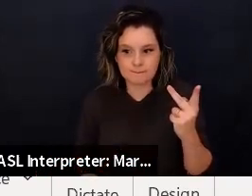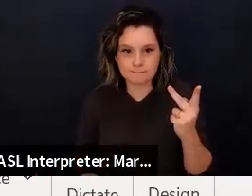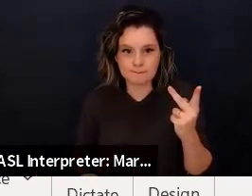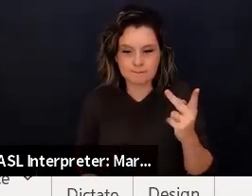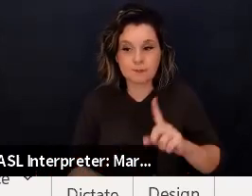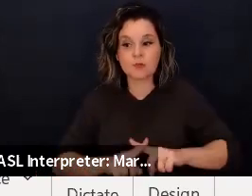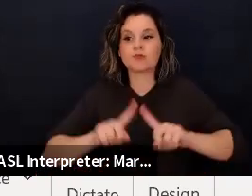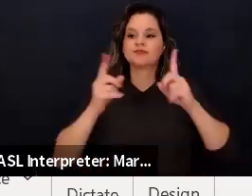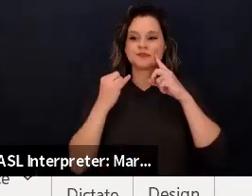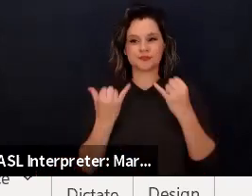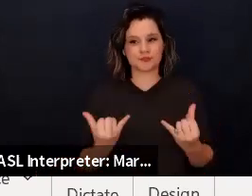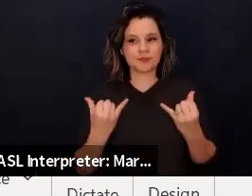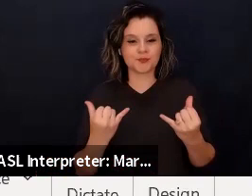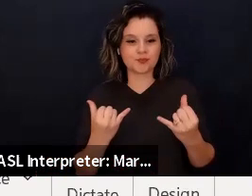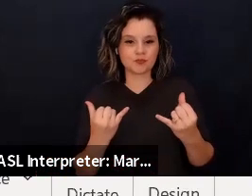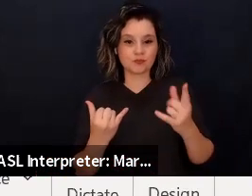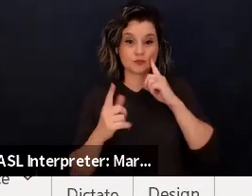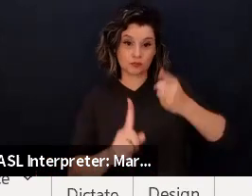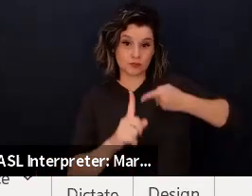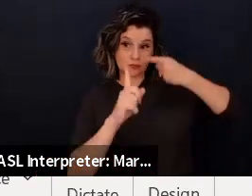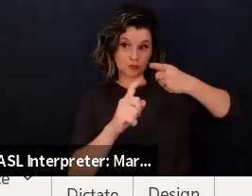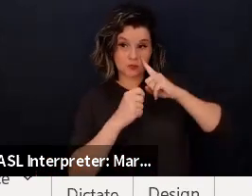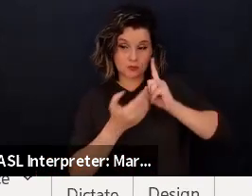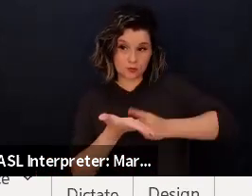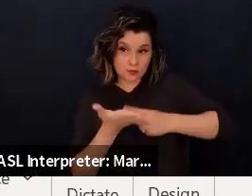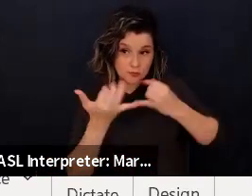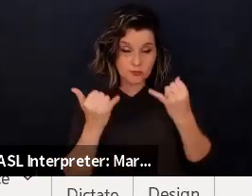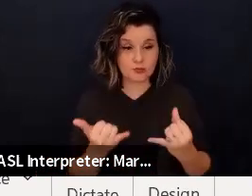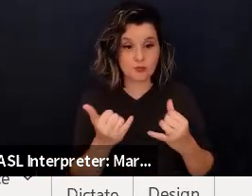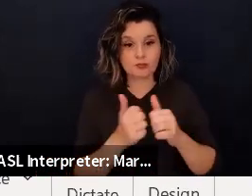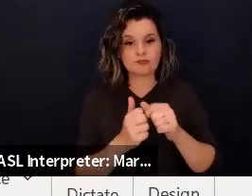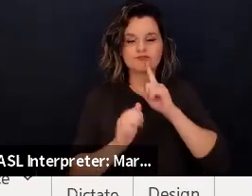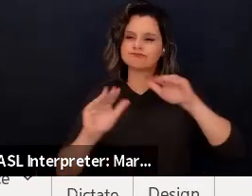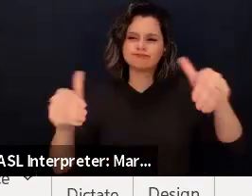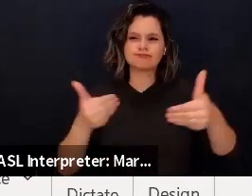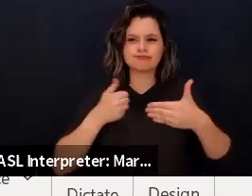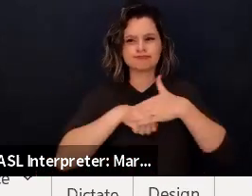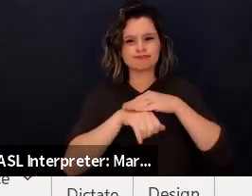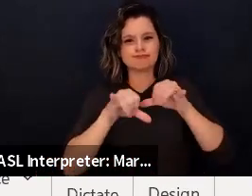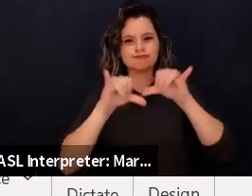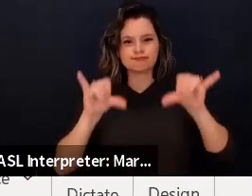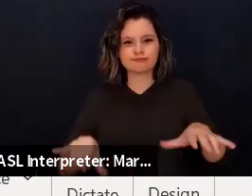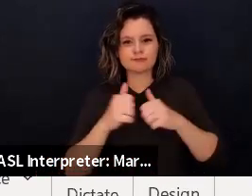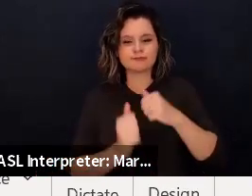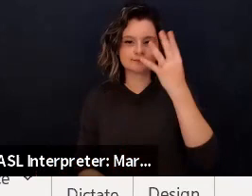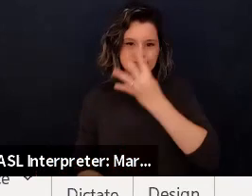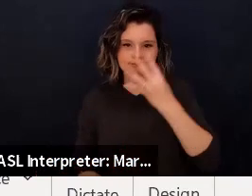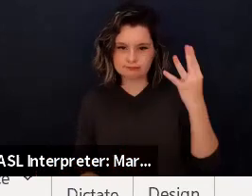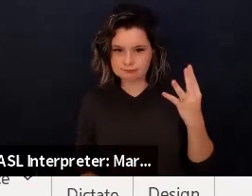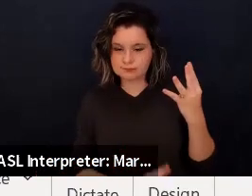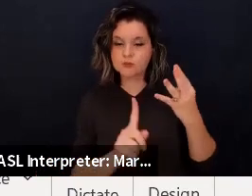pero hoy la meta de nuestra discusión es una introducción al sistema de inmigración,